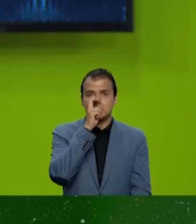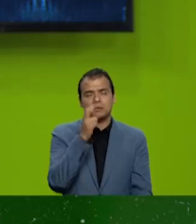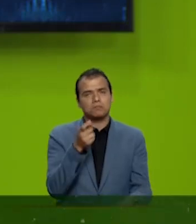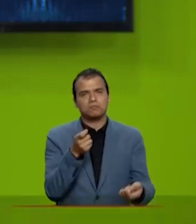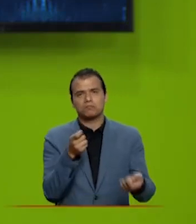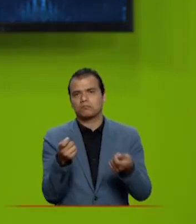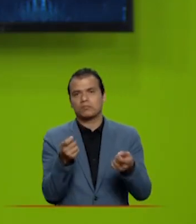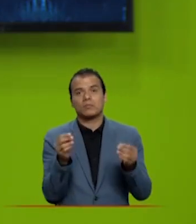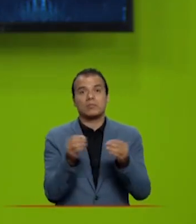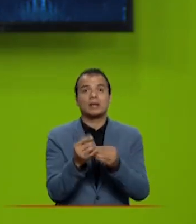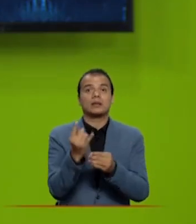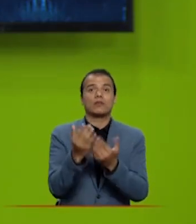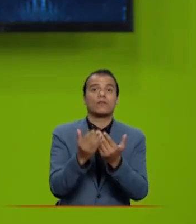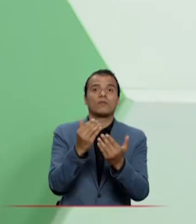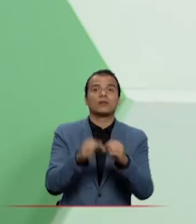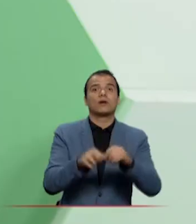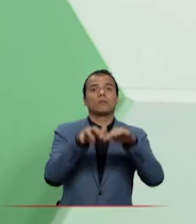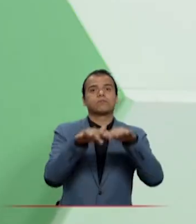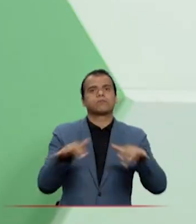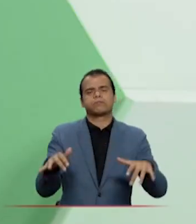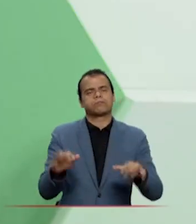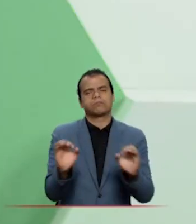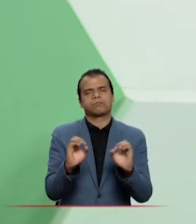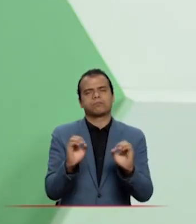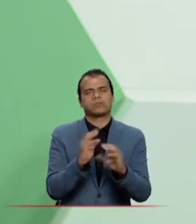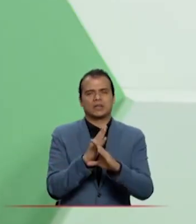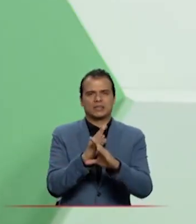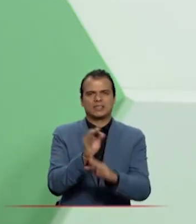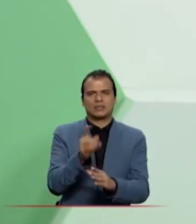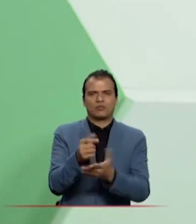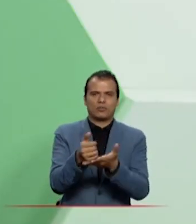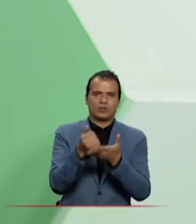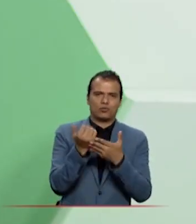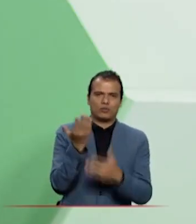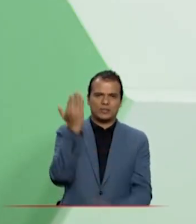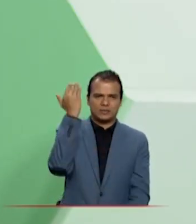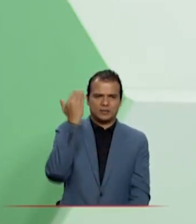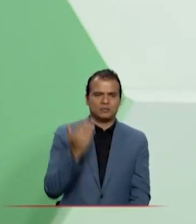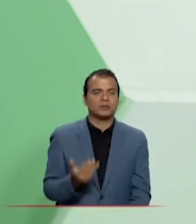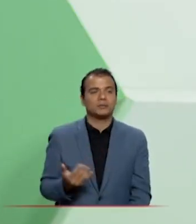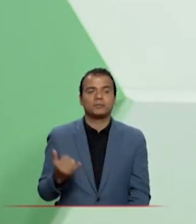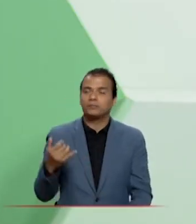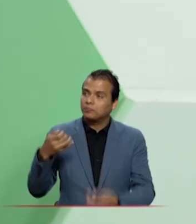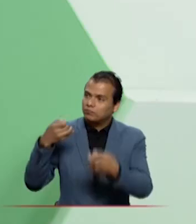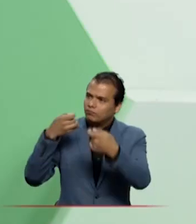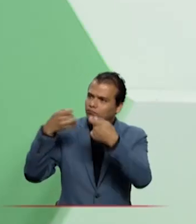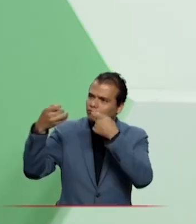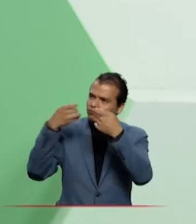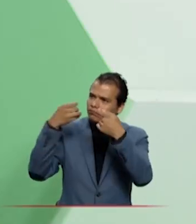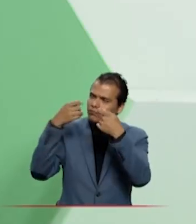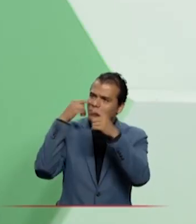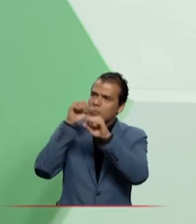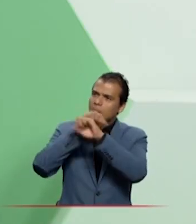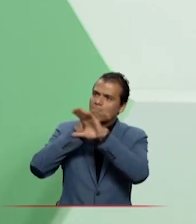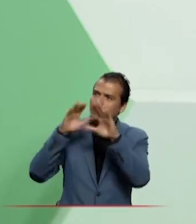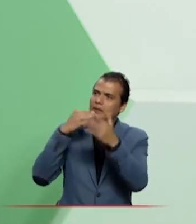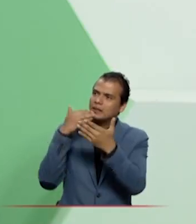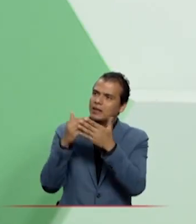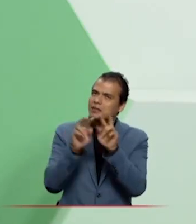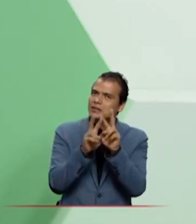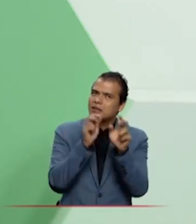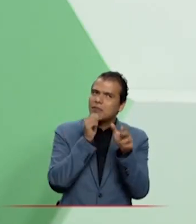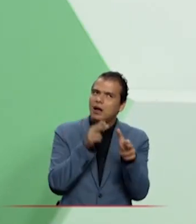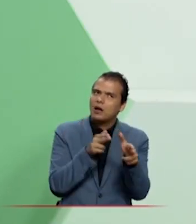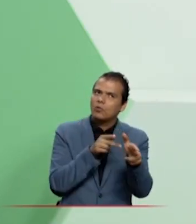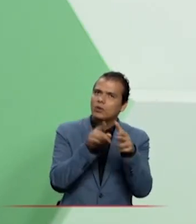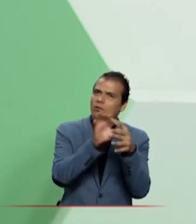Valle del cauca bueno ingeniero Óscar pues muchísimas gracias por ilustrarnos sobre la climatología la hidroclimatologia de